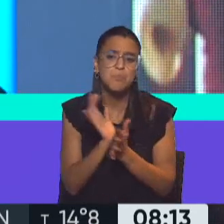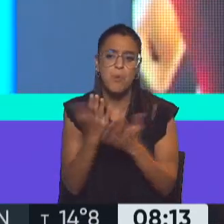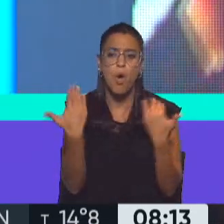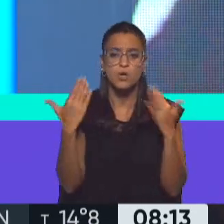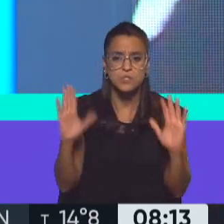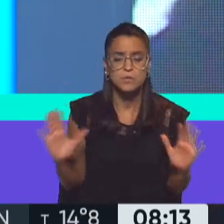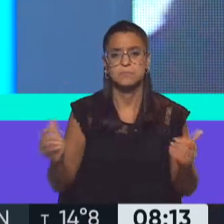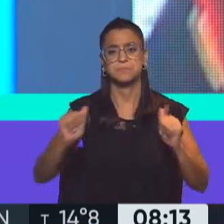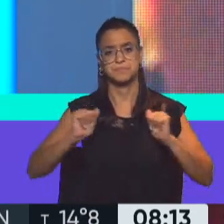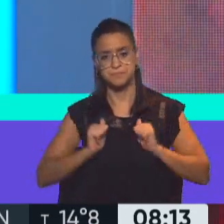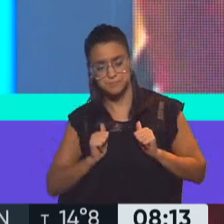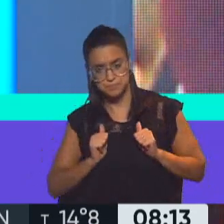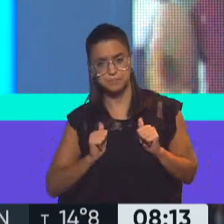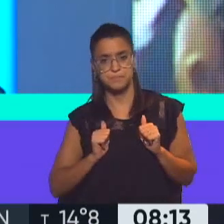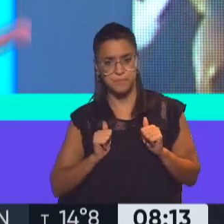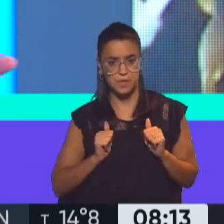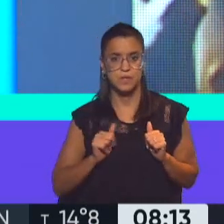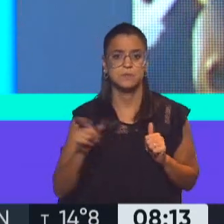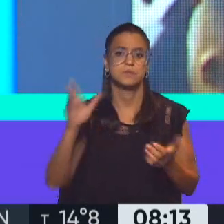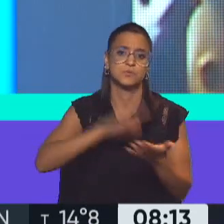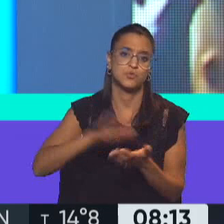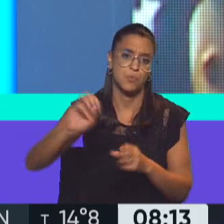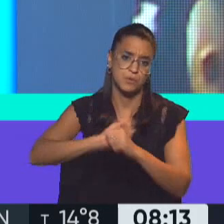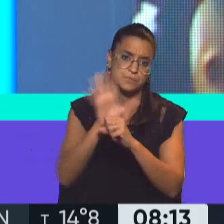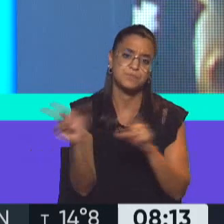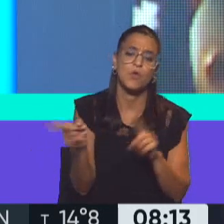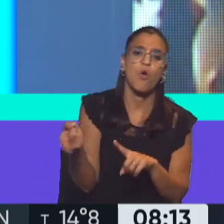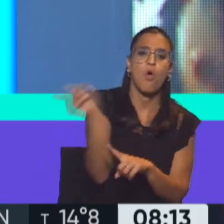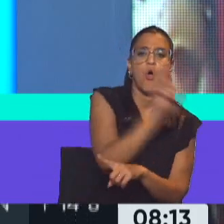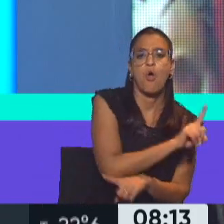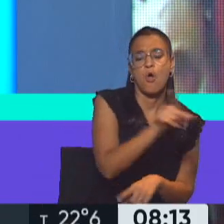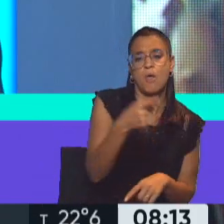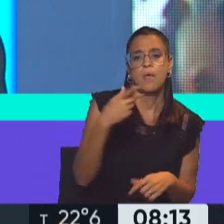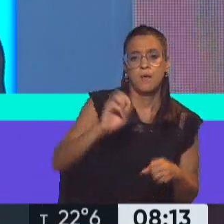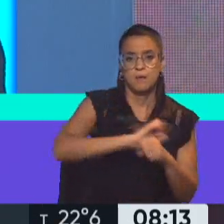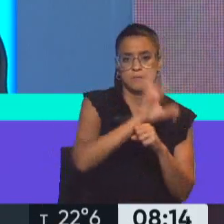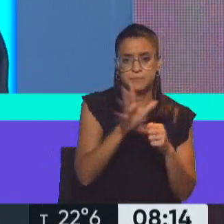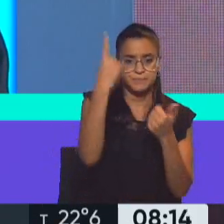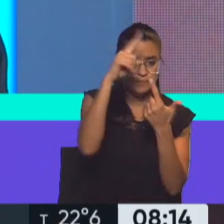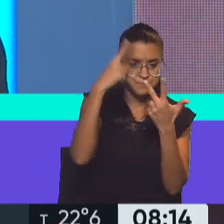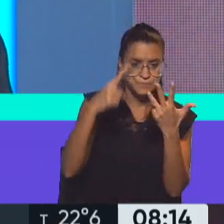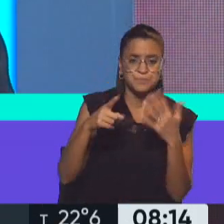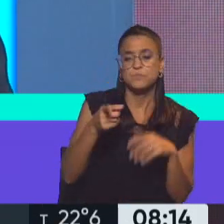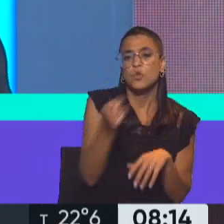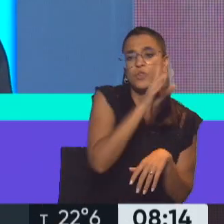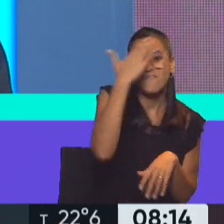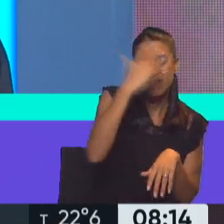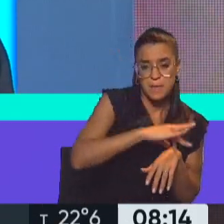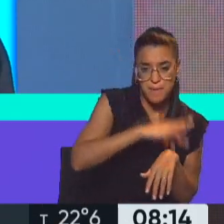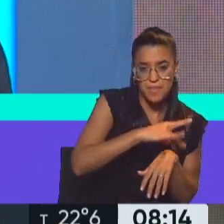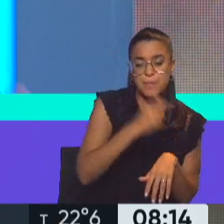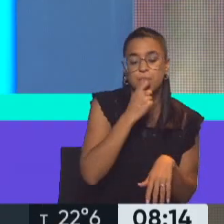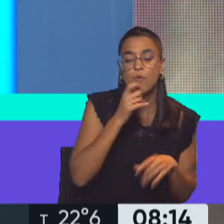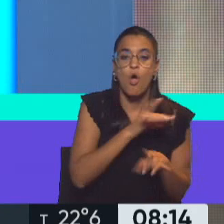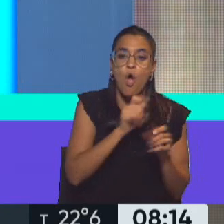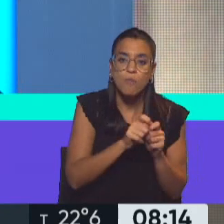posibilidad de descansar de alguna forma con respecto a COVID, no con respecto a todo el resto de las patologías, que sabemos que incluso entre las